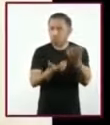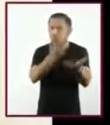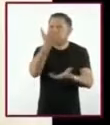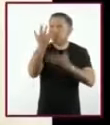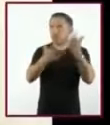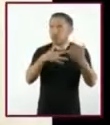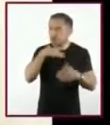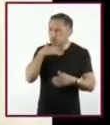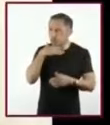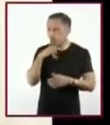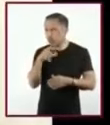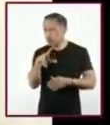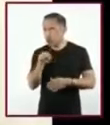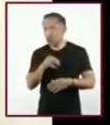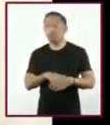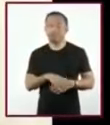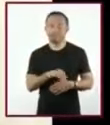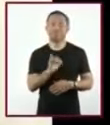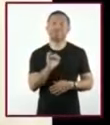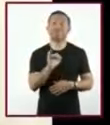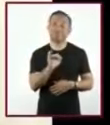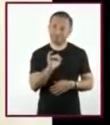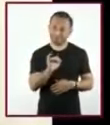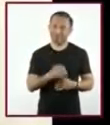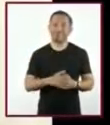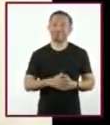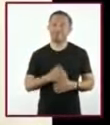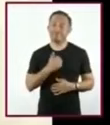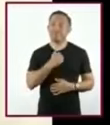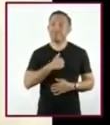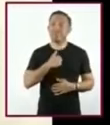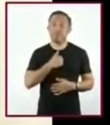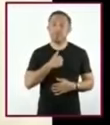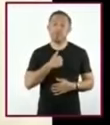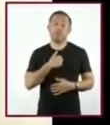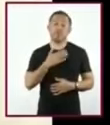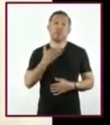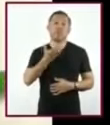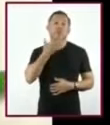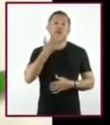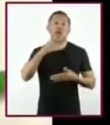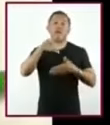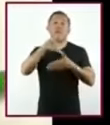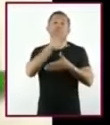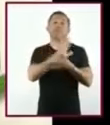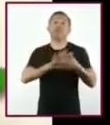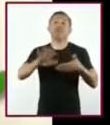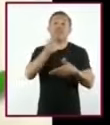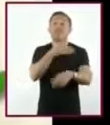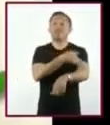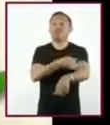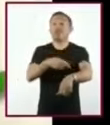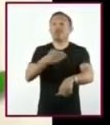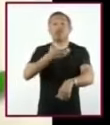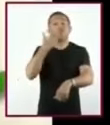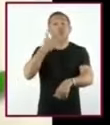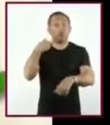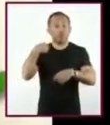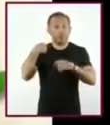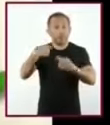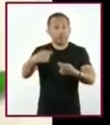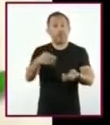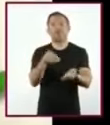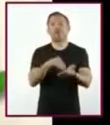respecto? Sí, bueno, desafortunadamente muchas de nuestras familias en toda América Latina todavía utilizan la leña